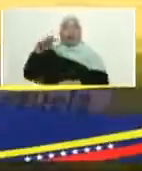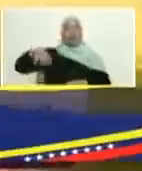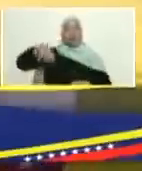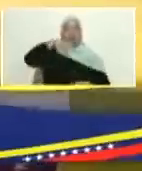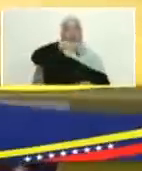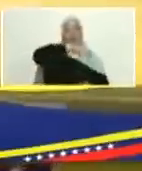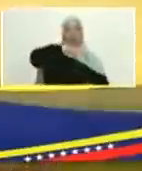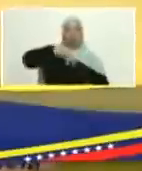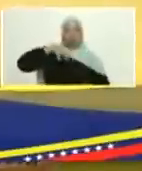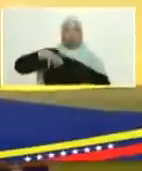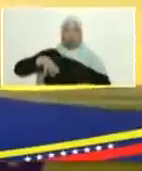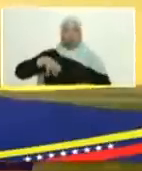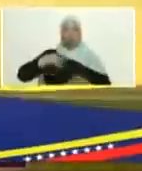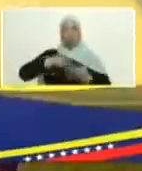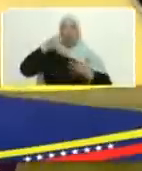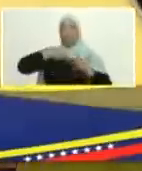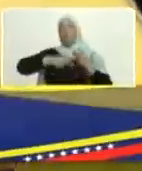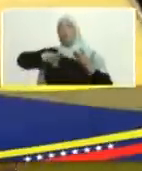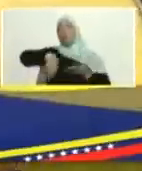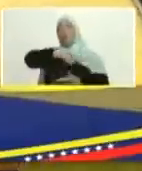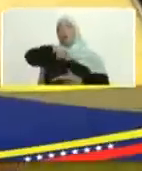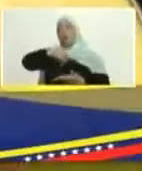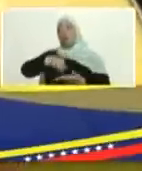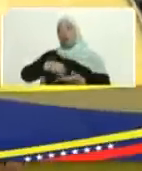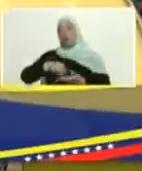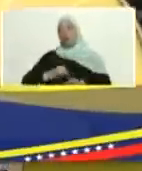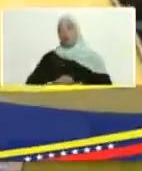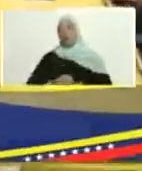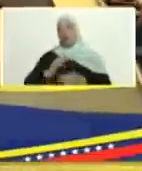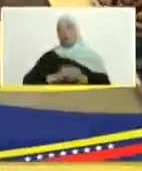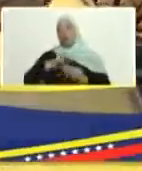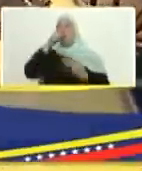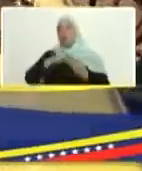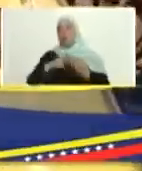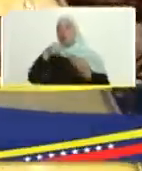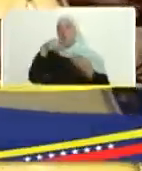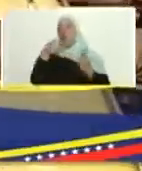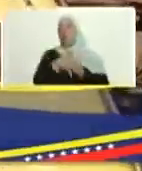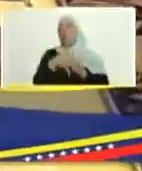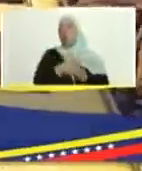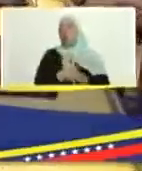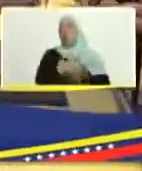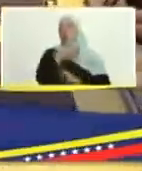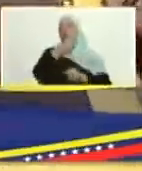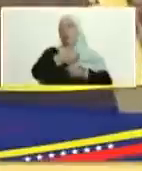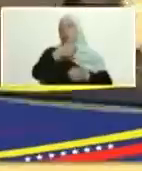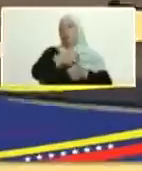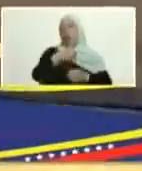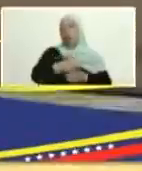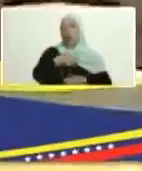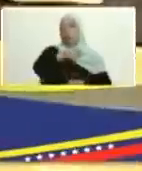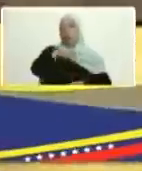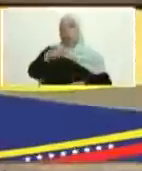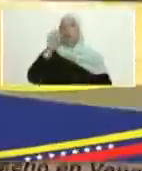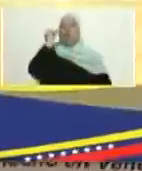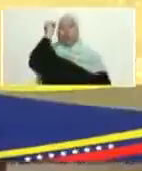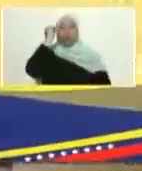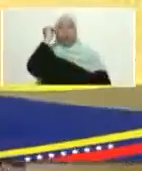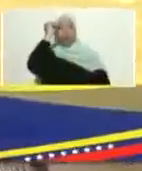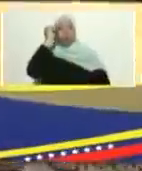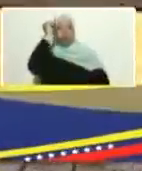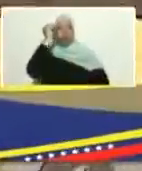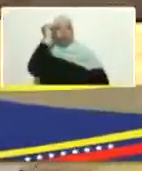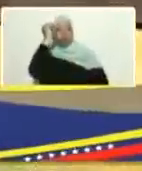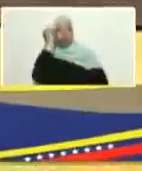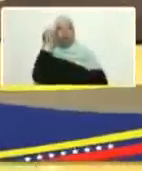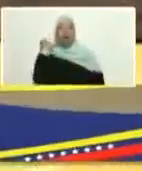Este es un proyecto nacional, un proyecto que la clase obrera lo pensó. Podemos llegar